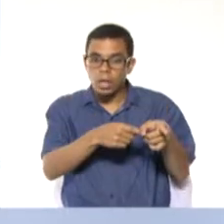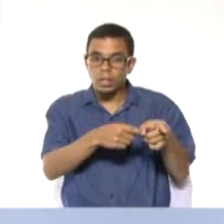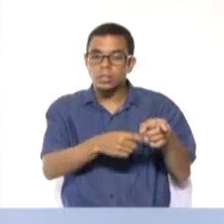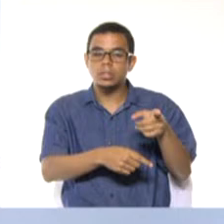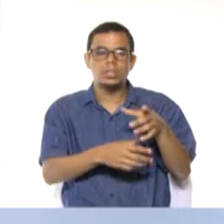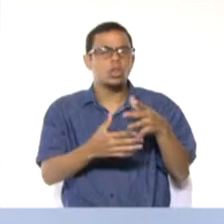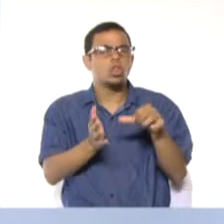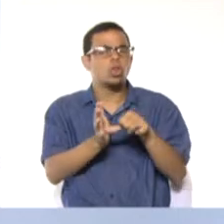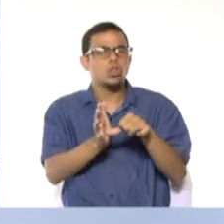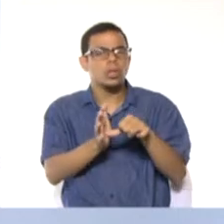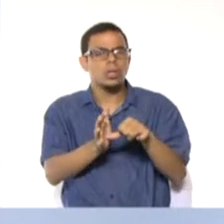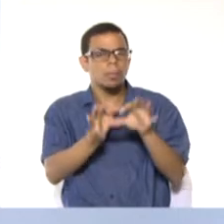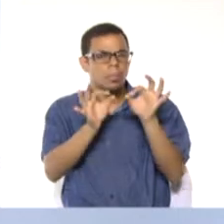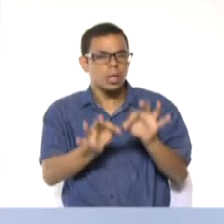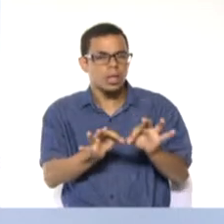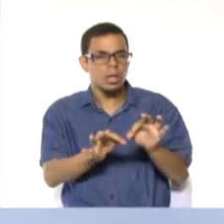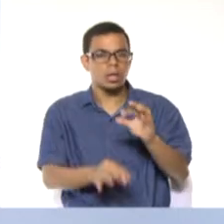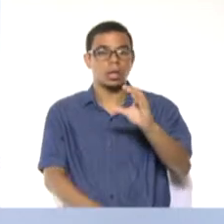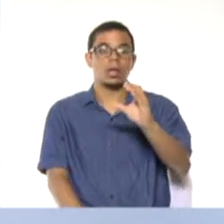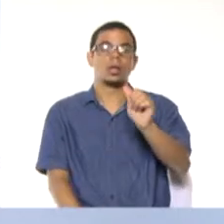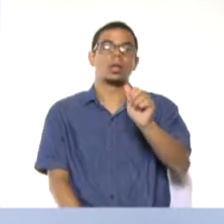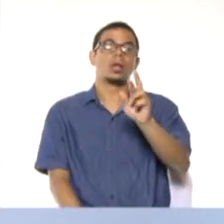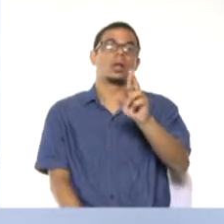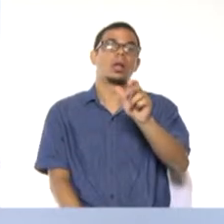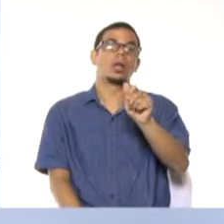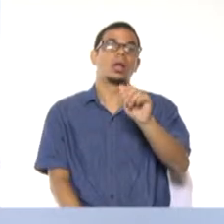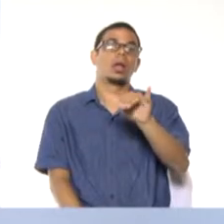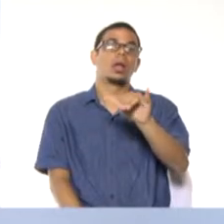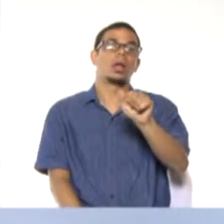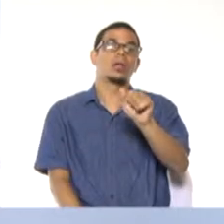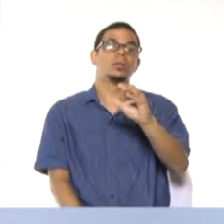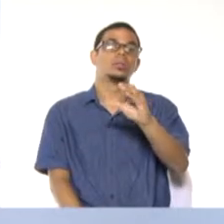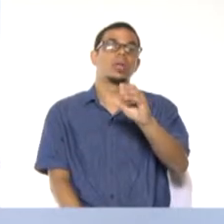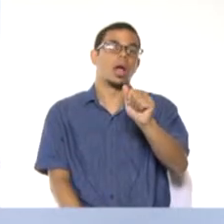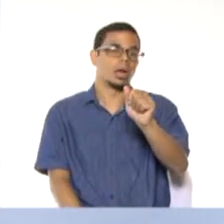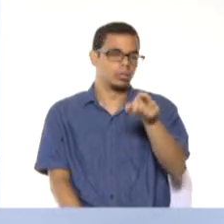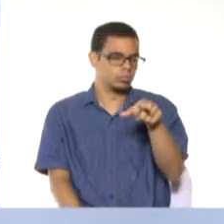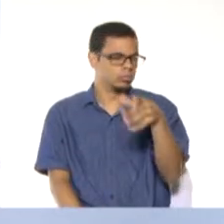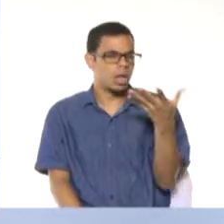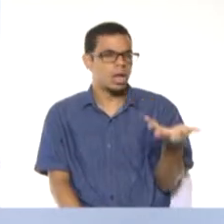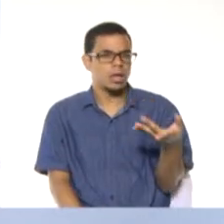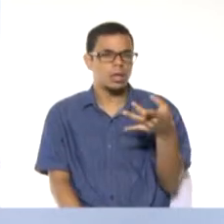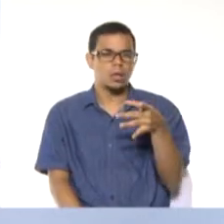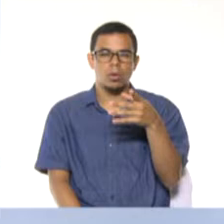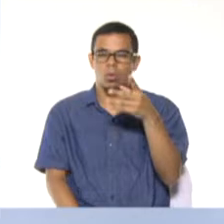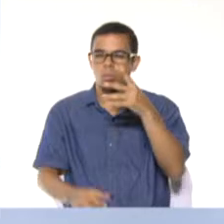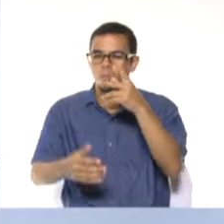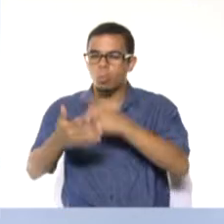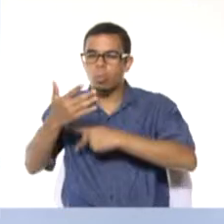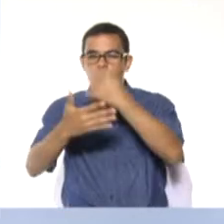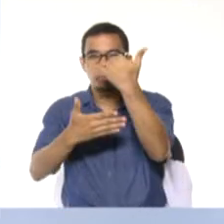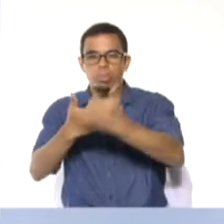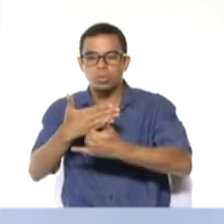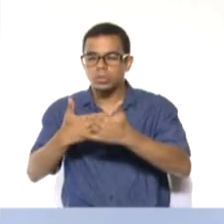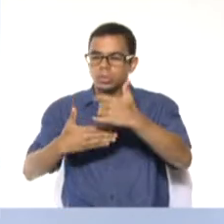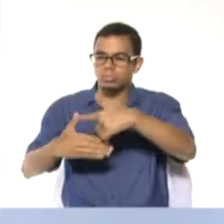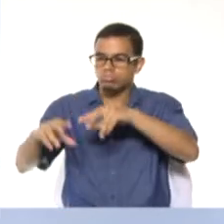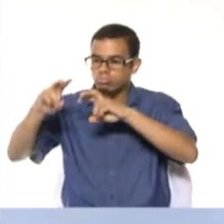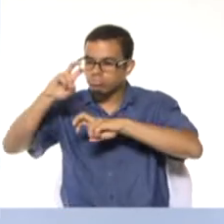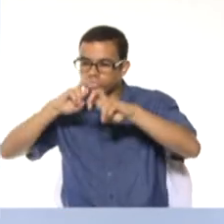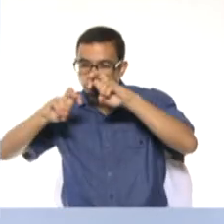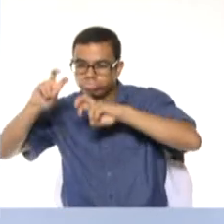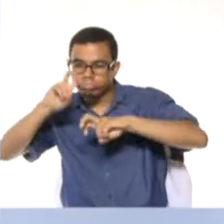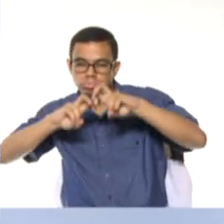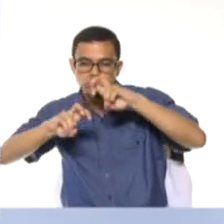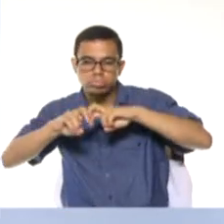Carayaca, desarrolló su proyecto buscando agua del mar,